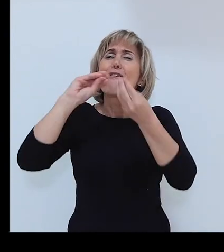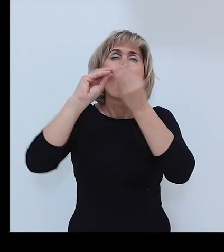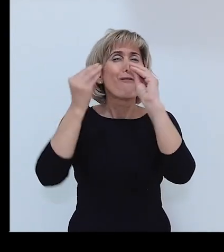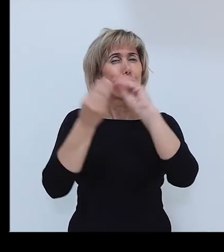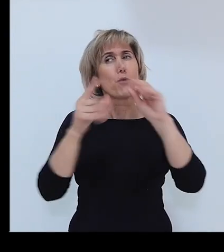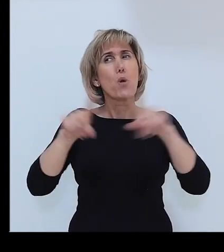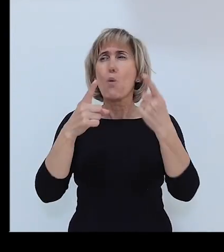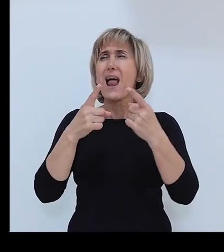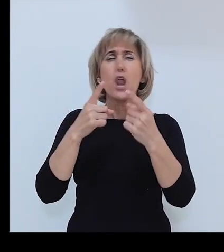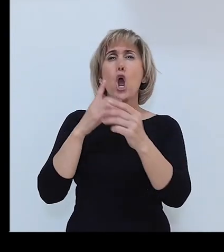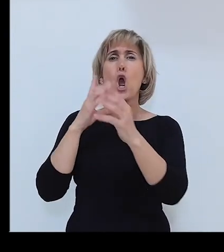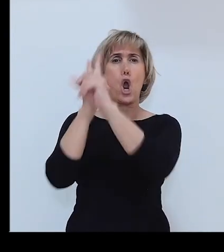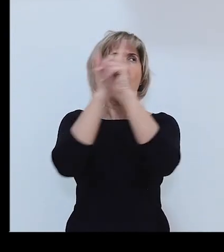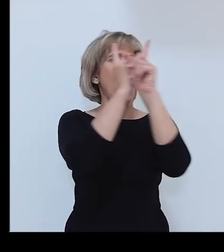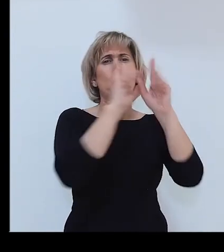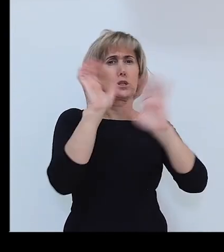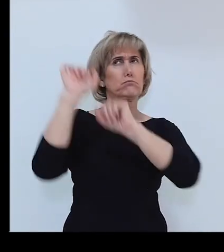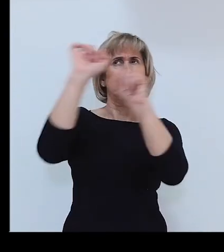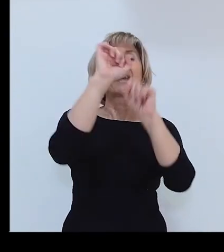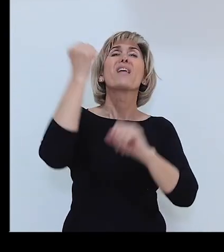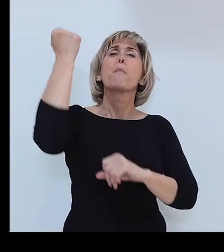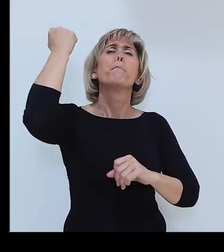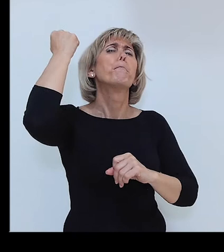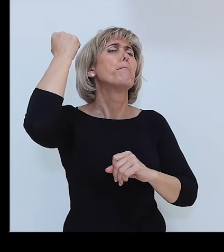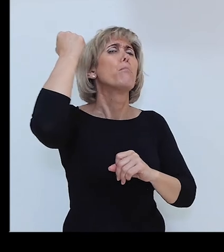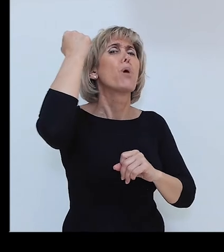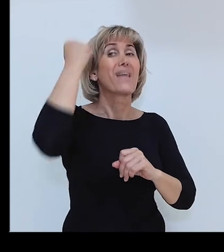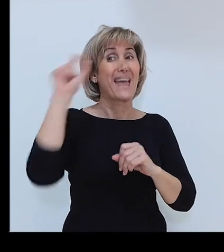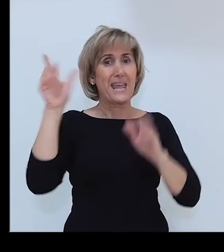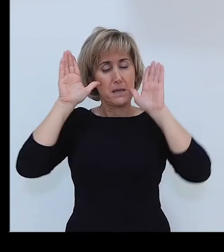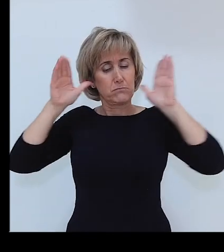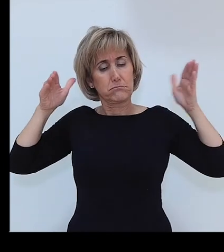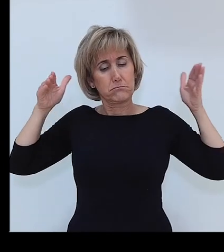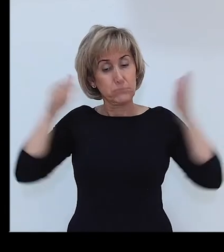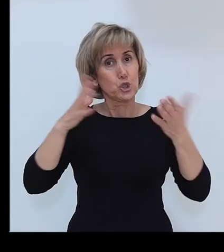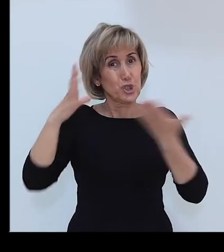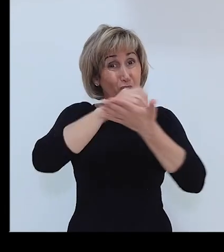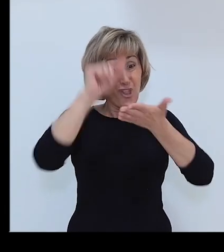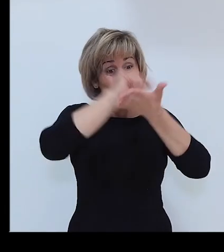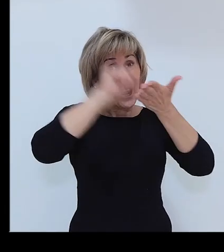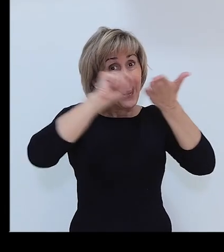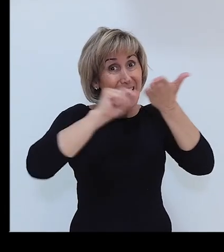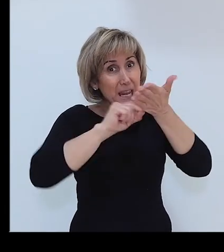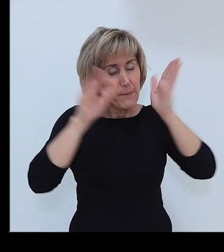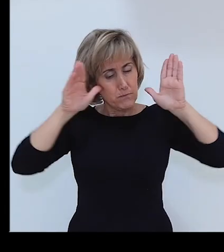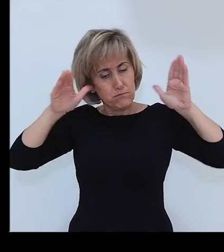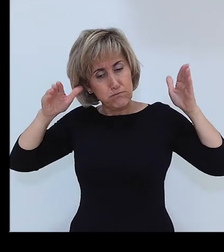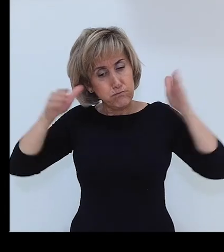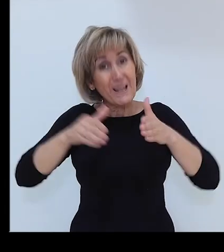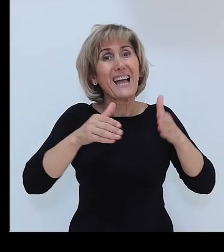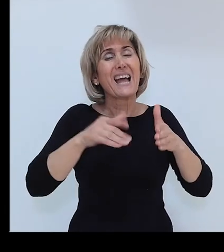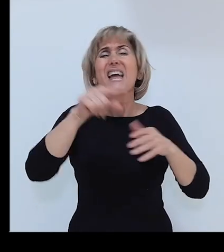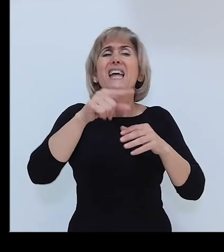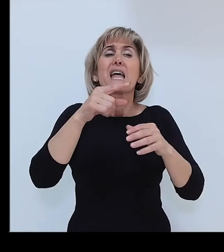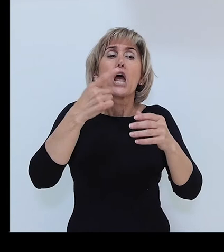decir, también estar contra cualquier forma de poder. Es que aquí ya centra toda su